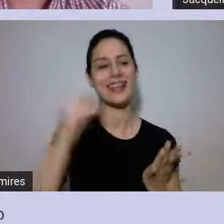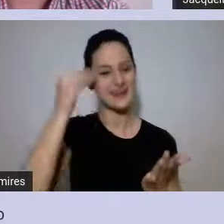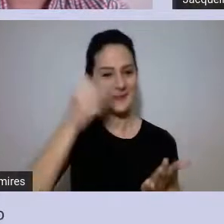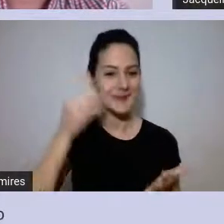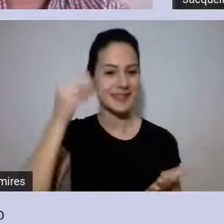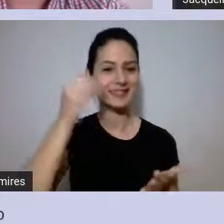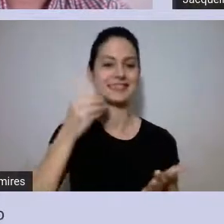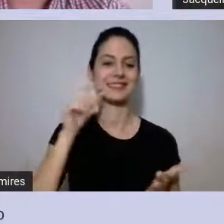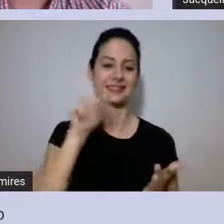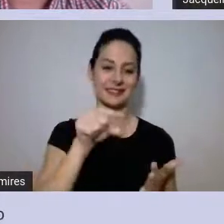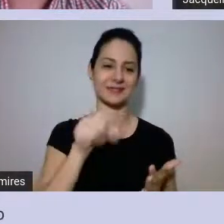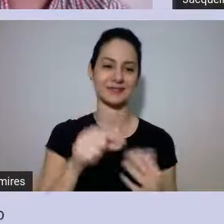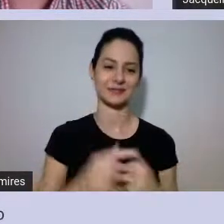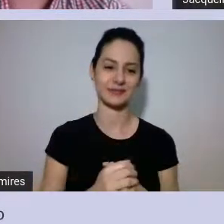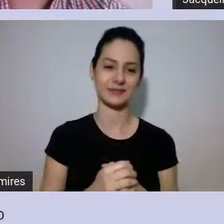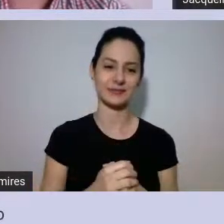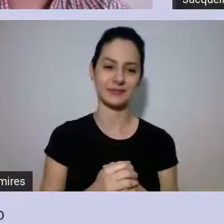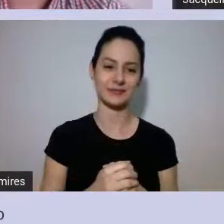pulque enlatado